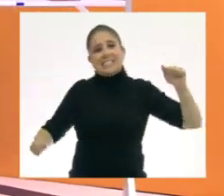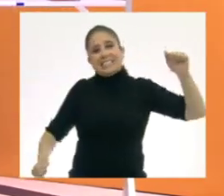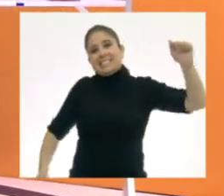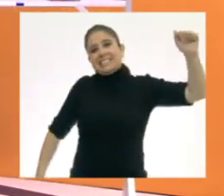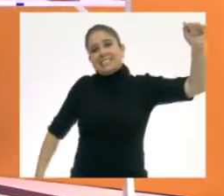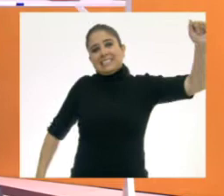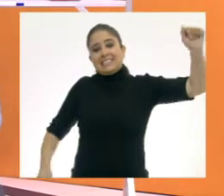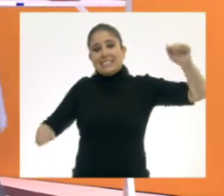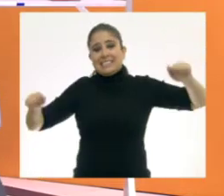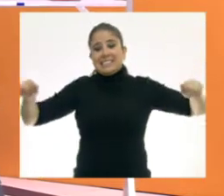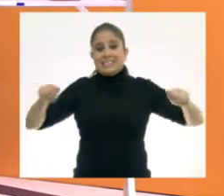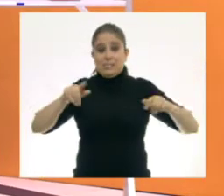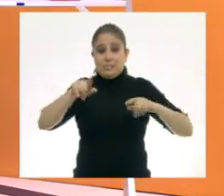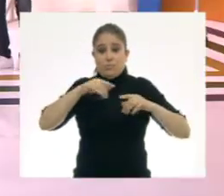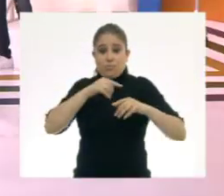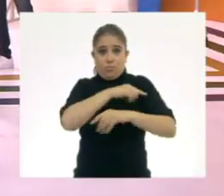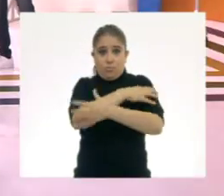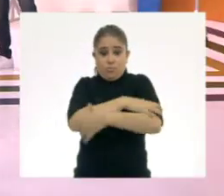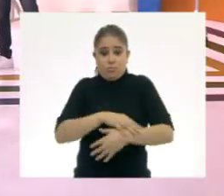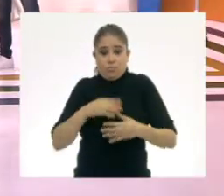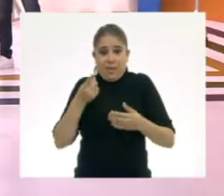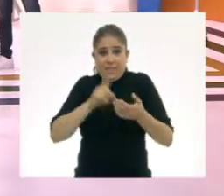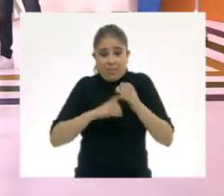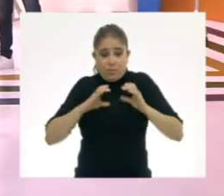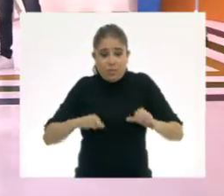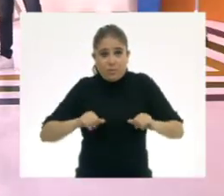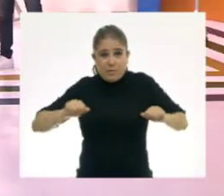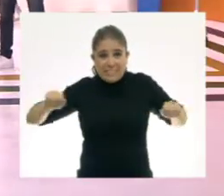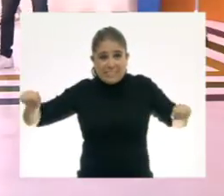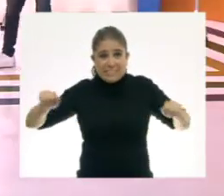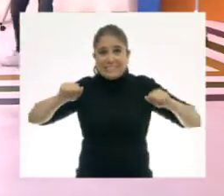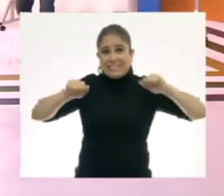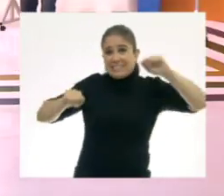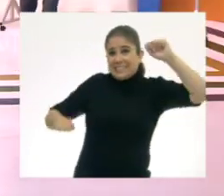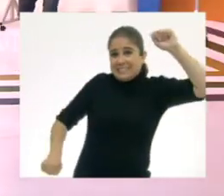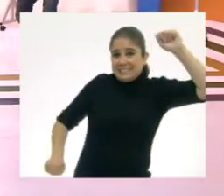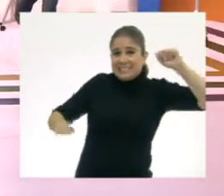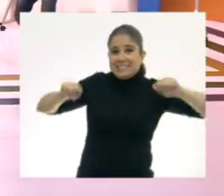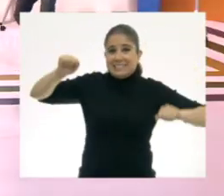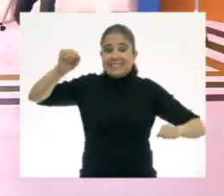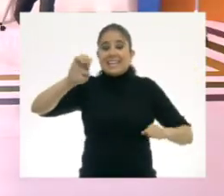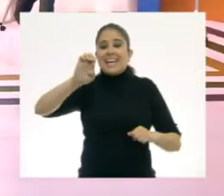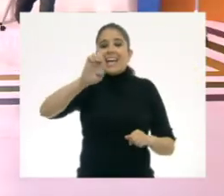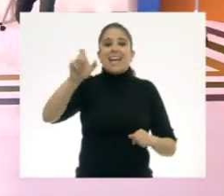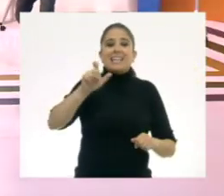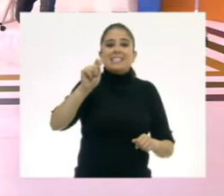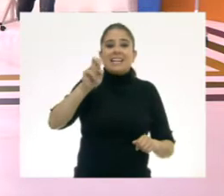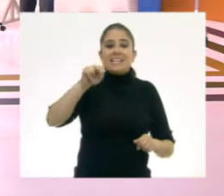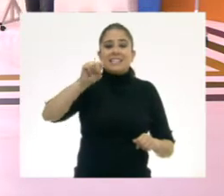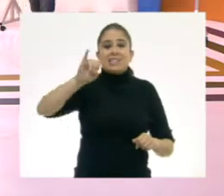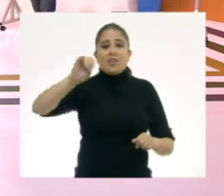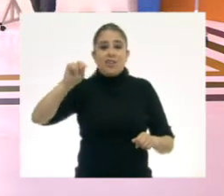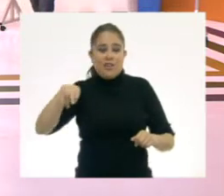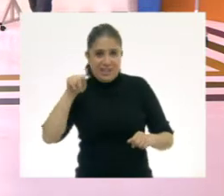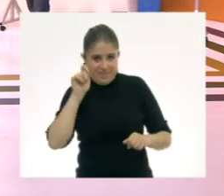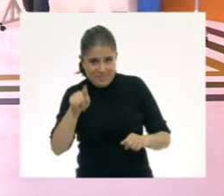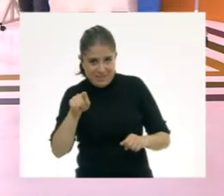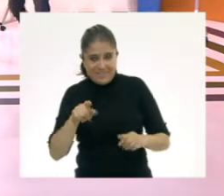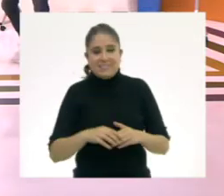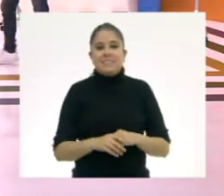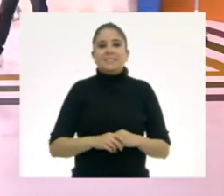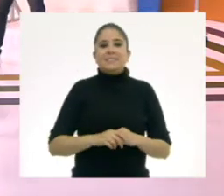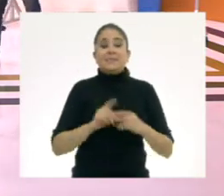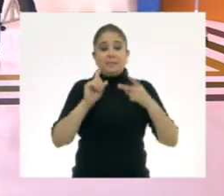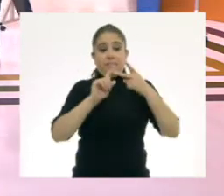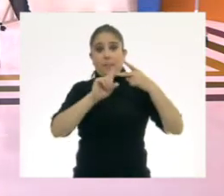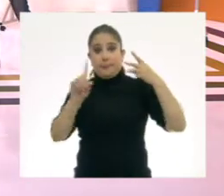músculos. Cuando se estiran, estamos extendiendo nuestros músculos, ¿vale?